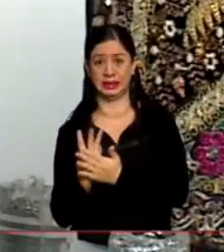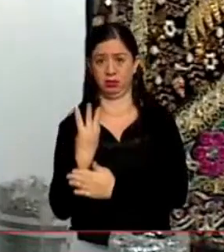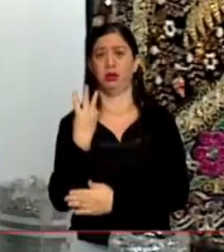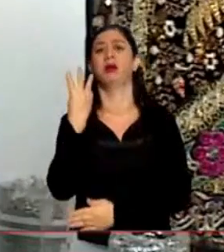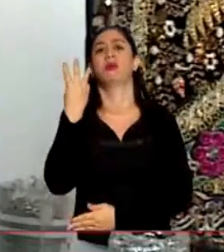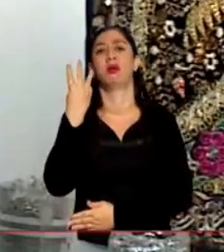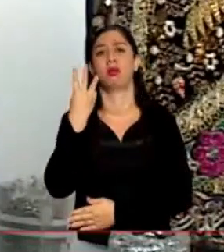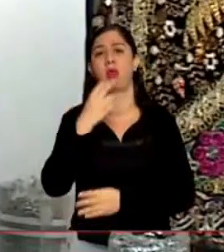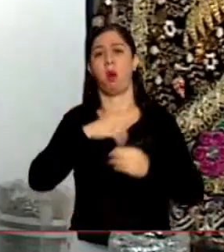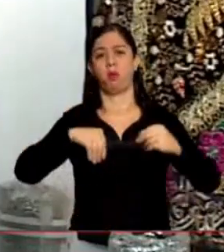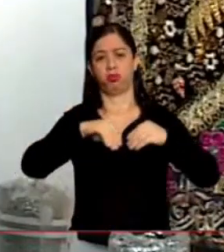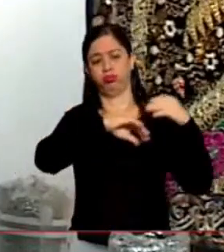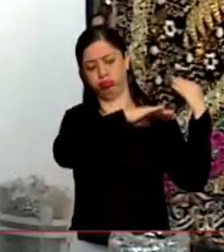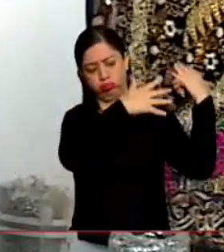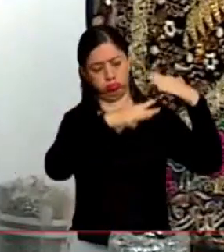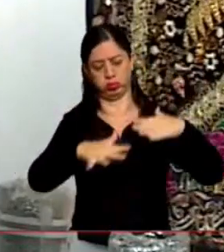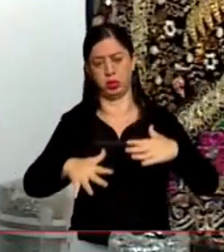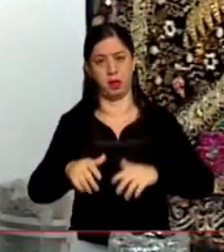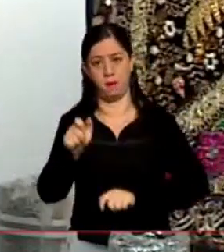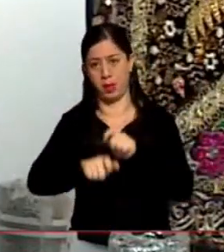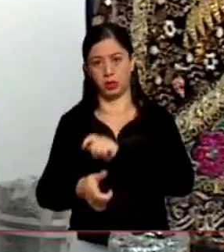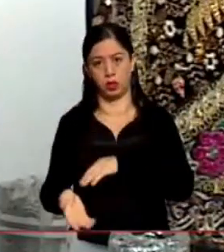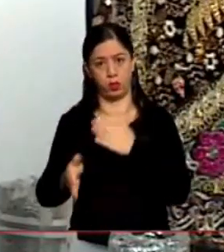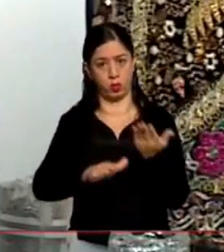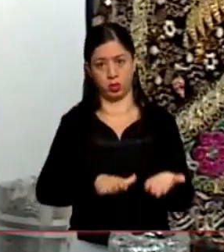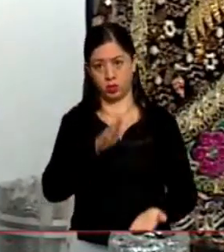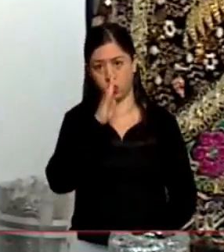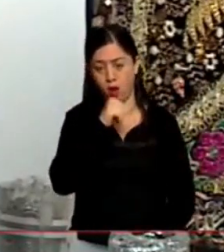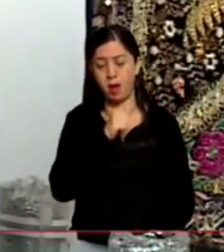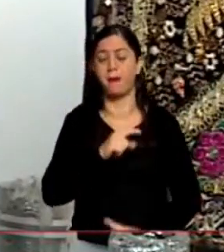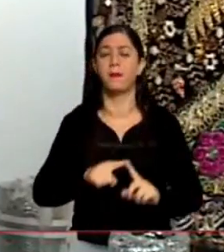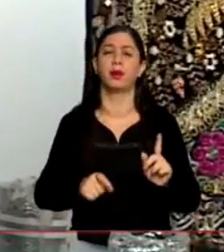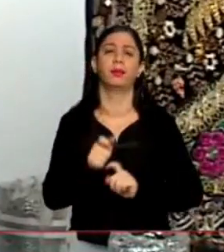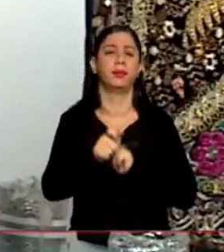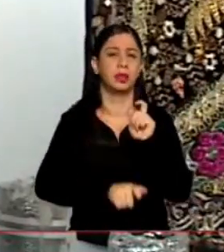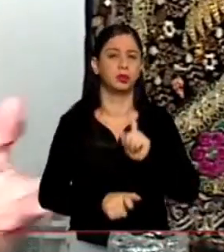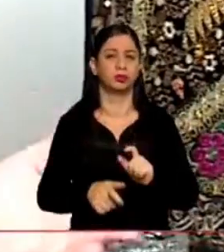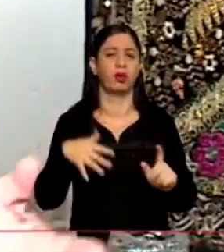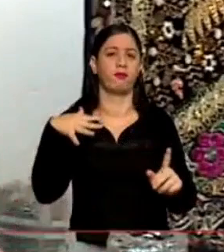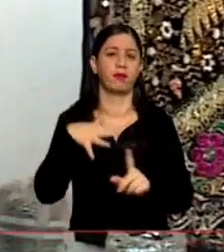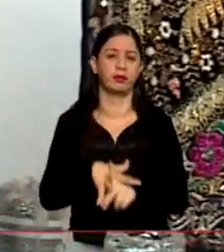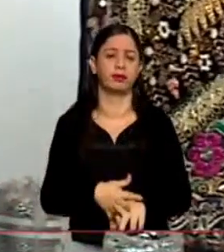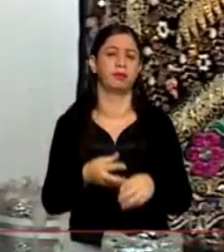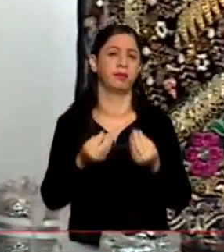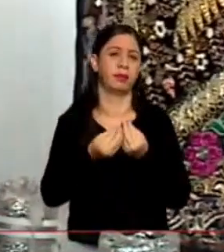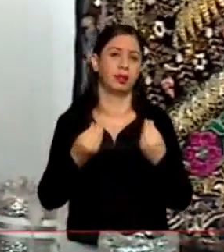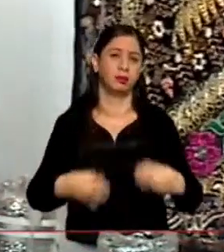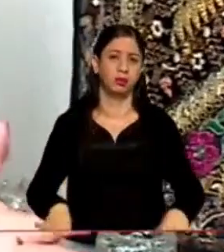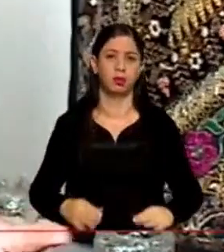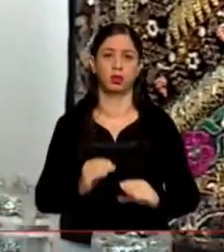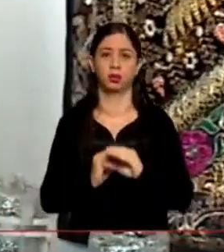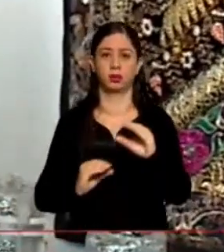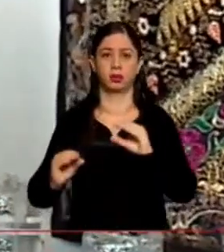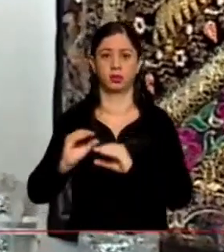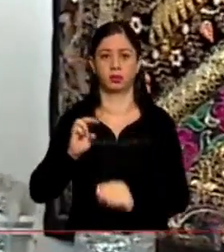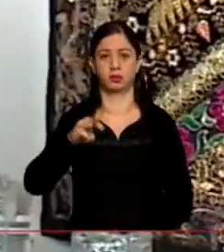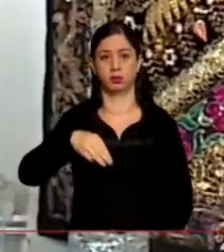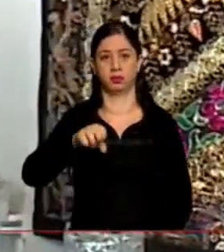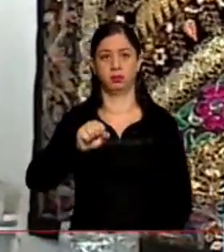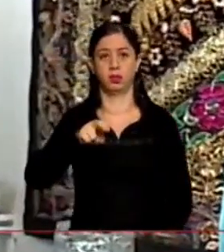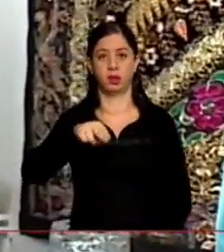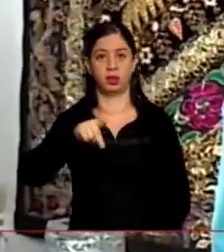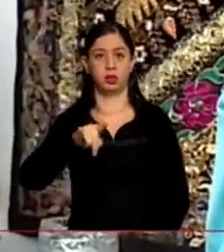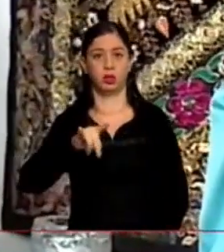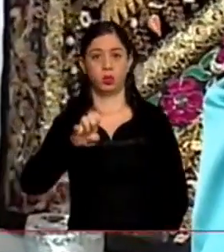montaña se desprendió, no hubo víctimas que lamentar, pero sí mucha gente afectada que todo lo ha perdido. Por eso la colonia caucana, Manuel, bienvenido a